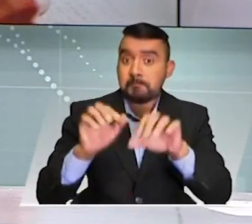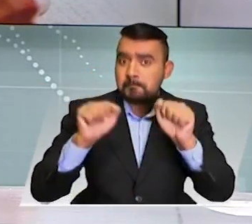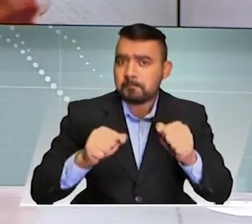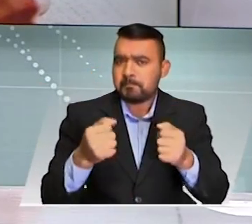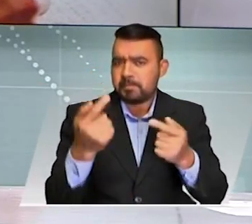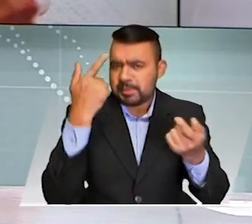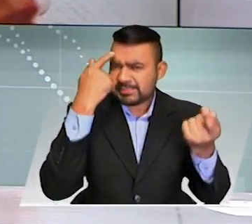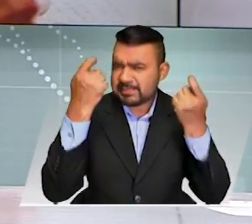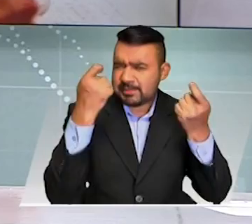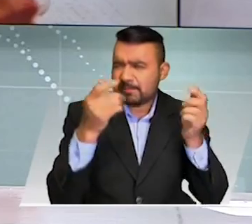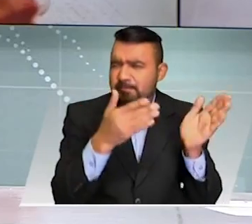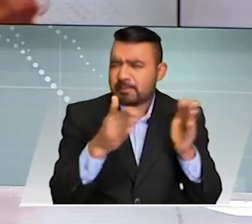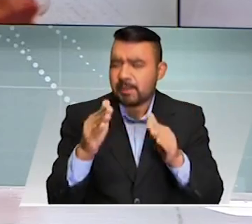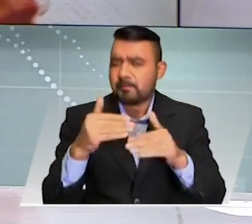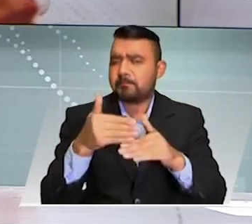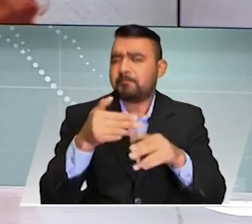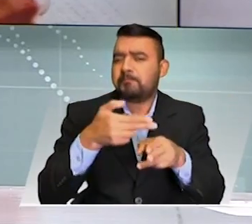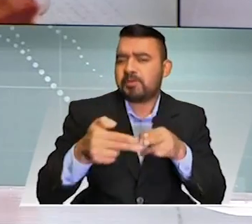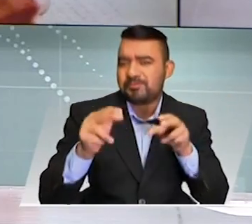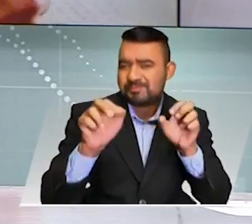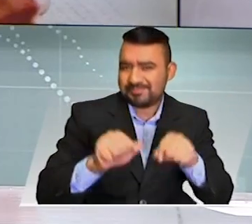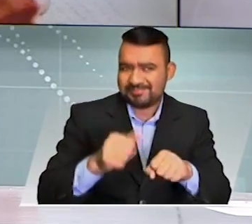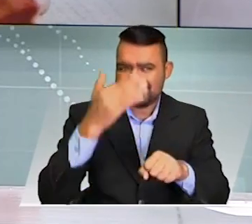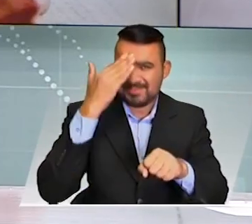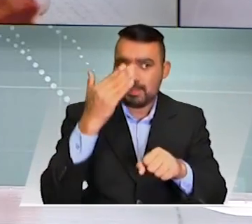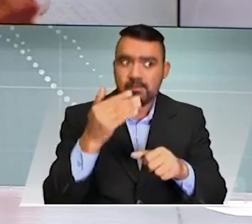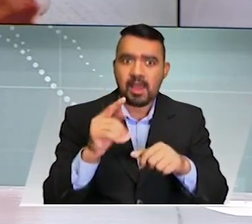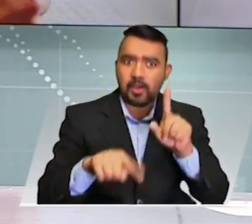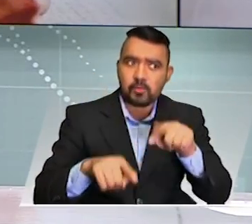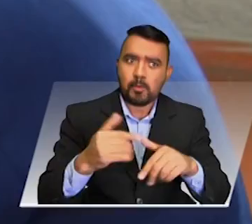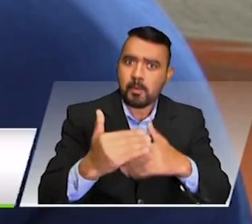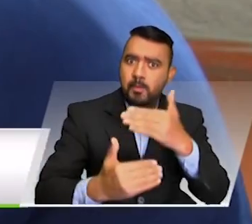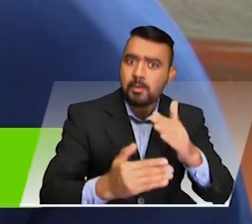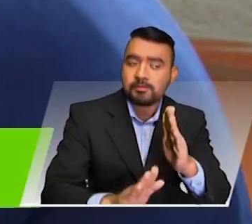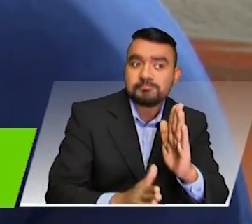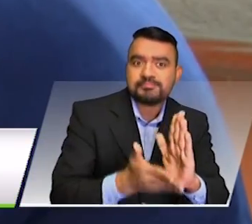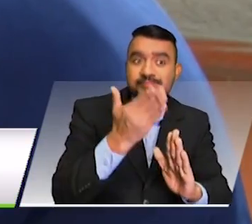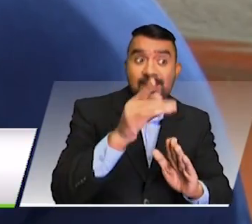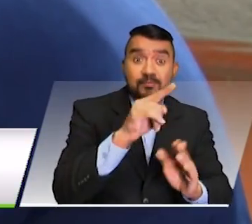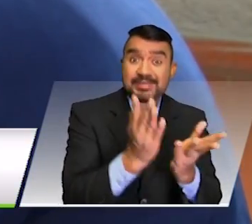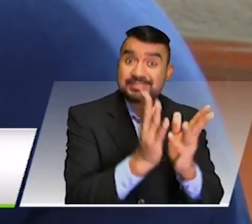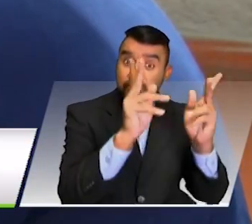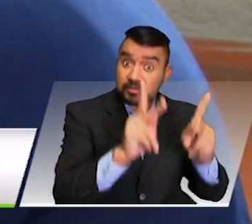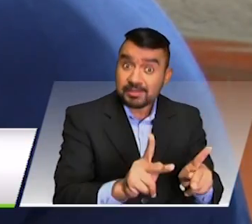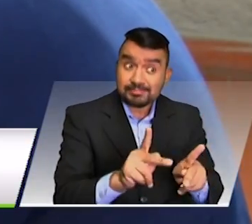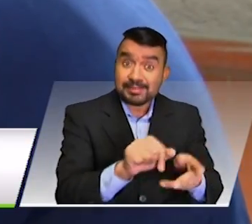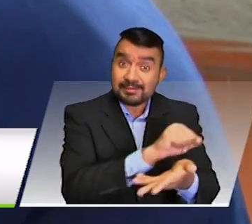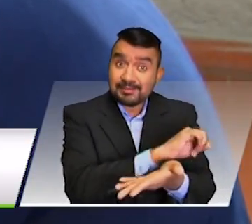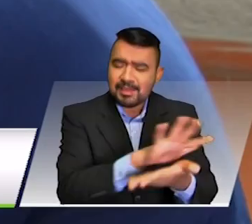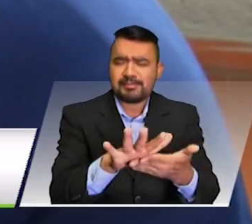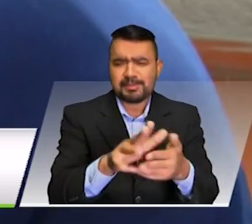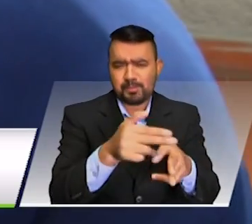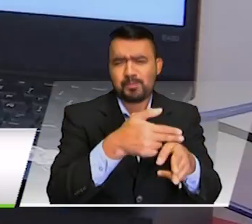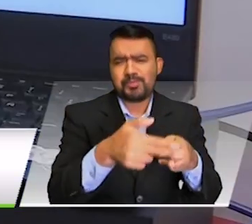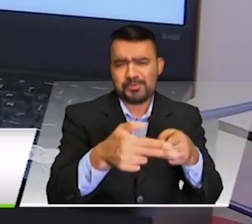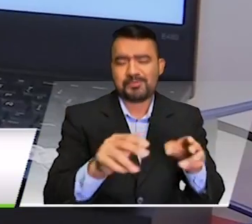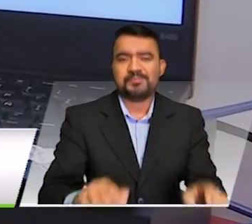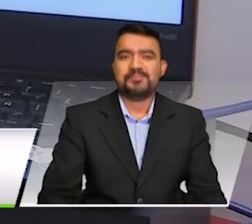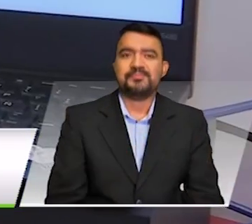anunció la entrega de becas tecnológicas para los jóvenes colombianos los jóvenes protagonistas en estos días en colombia